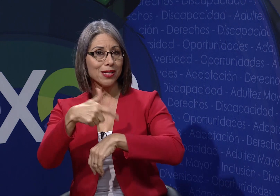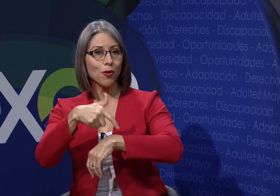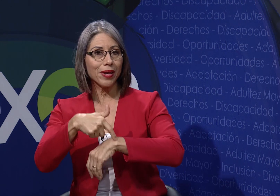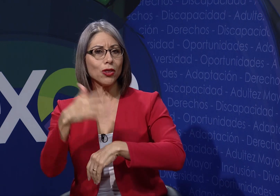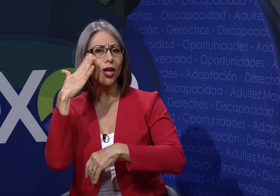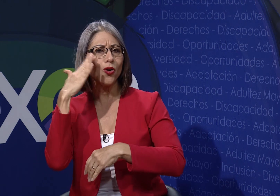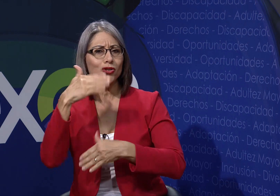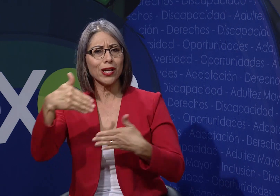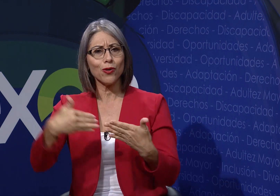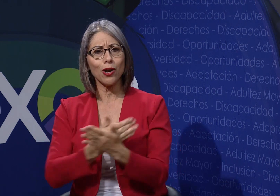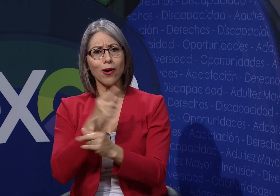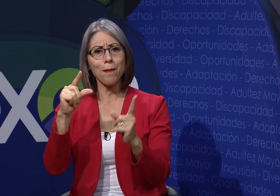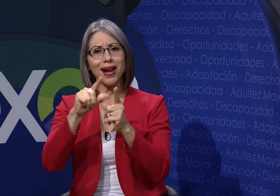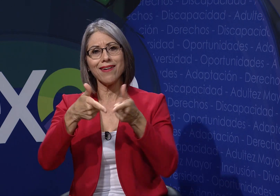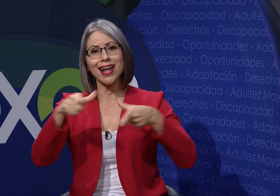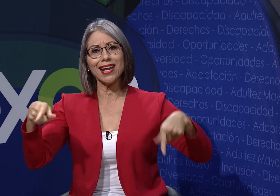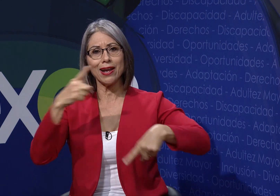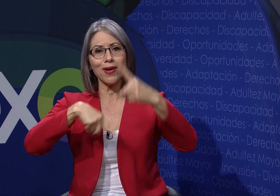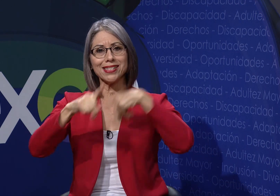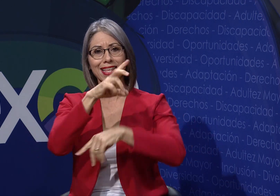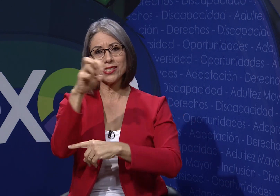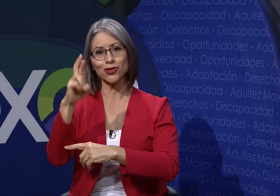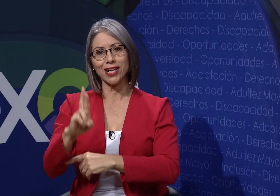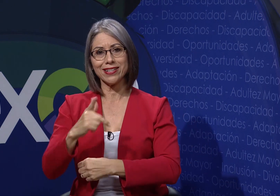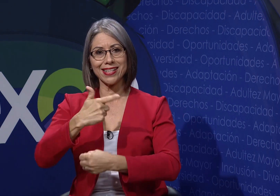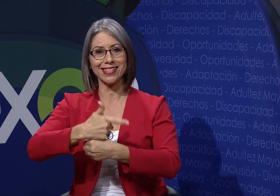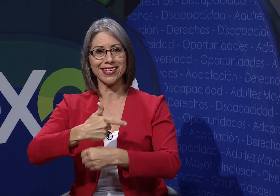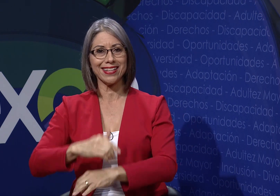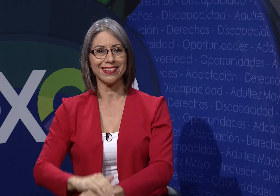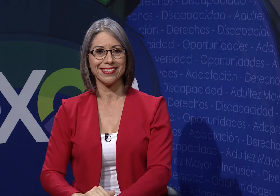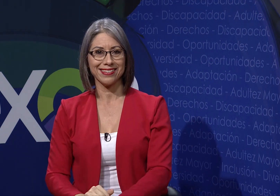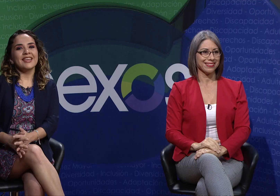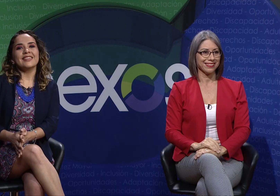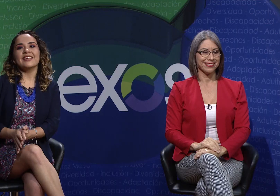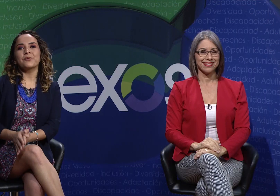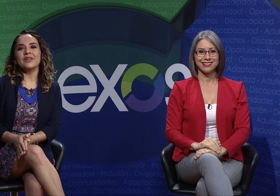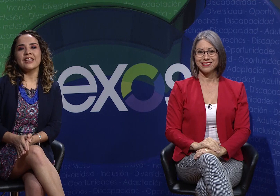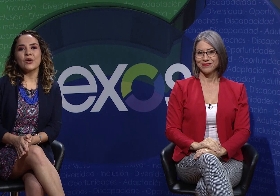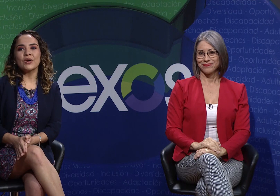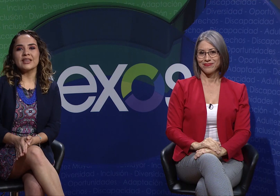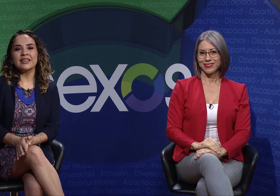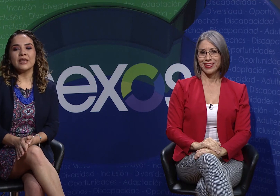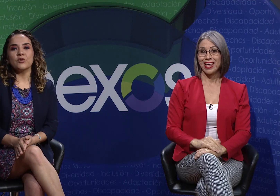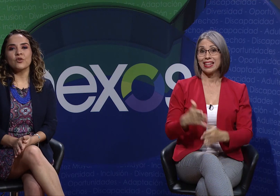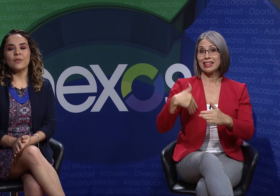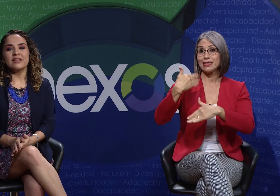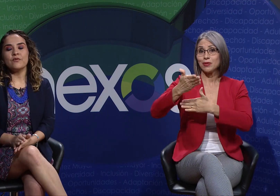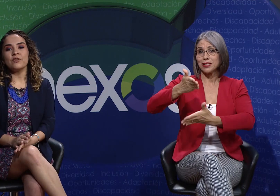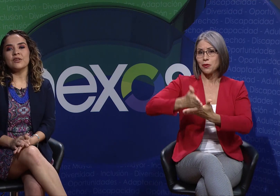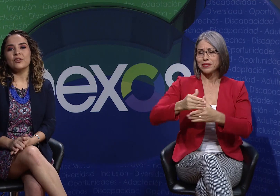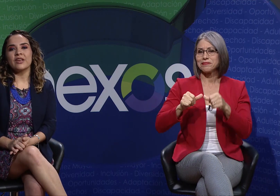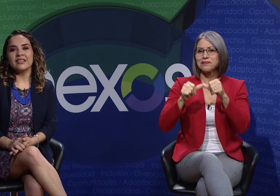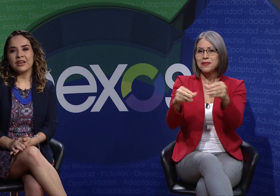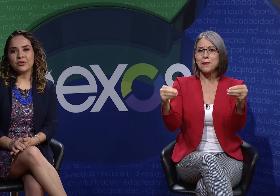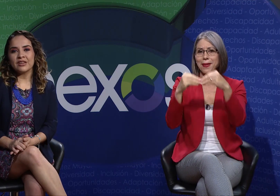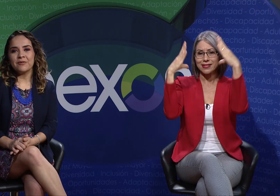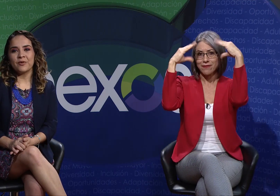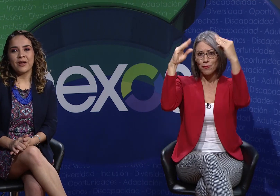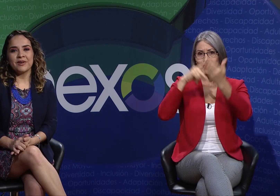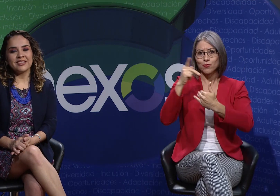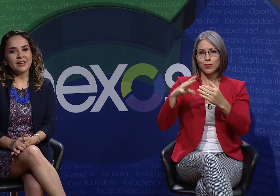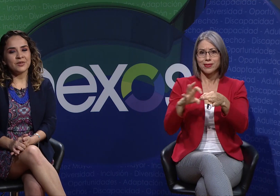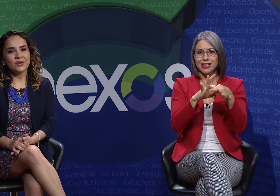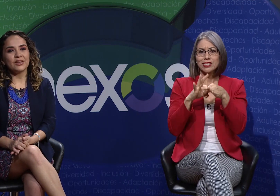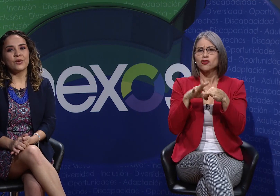Ahora es momento de conocer una nueva palabra en lengua de señas costalicense. Después del corte, seguimos con más información en NEXUS,